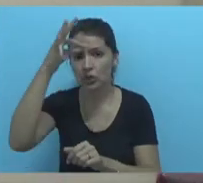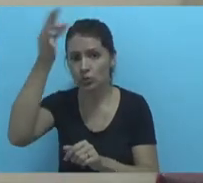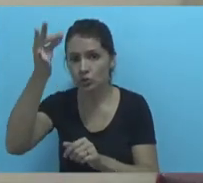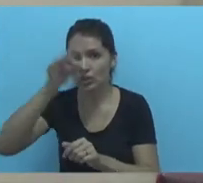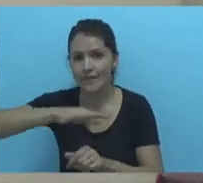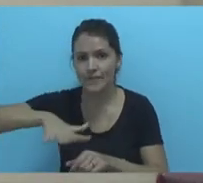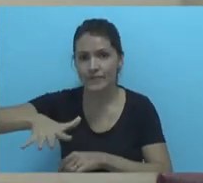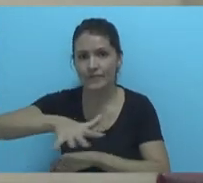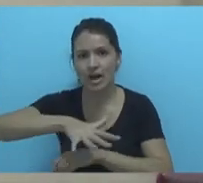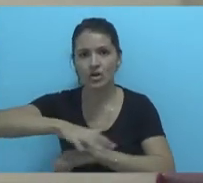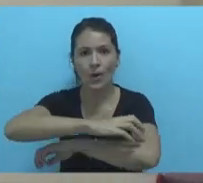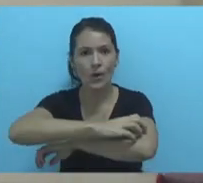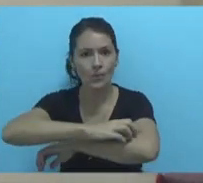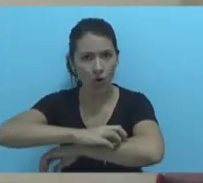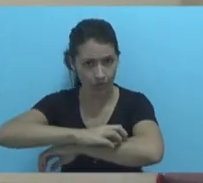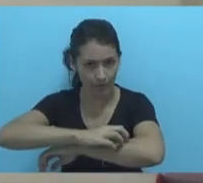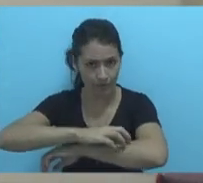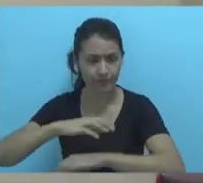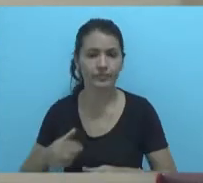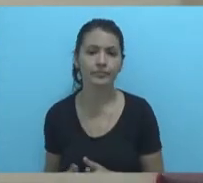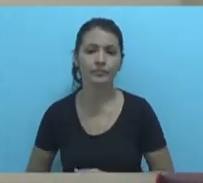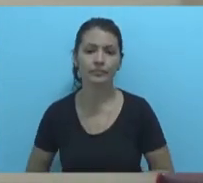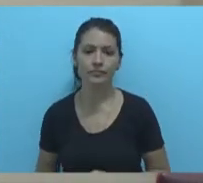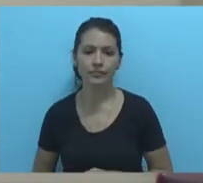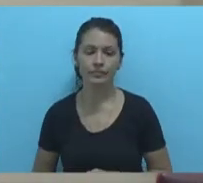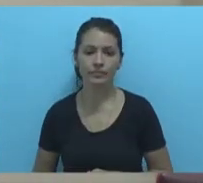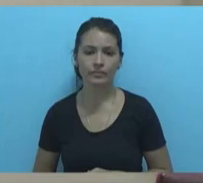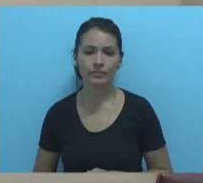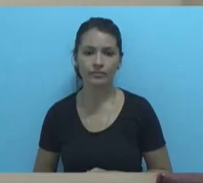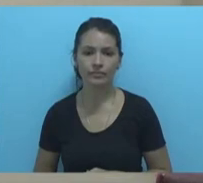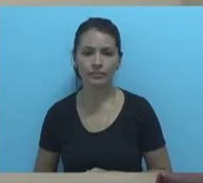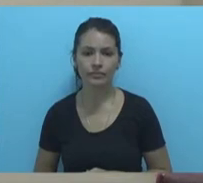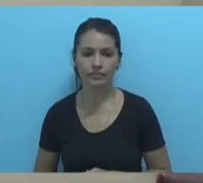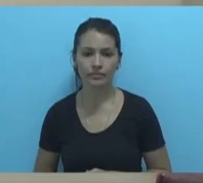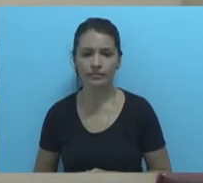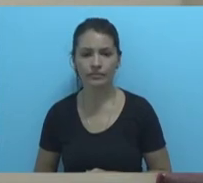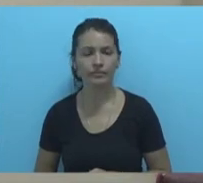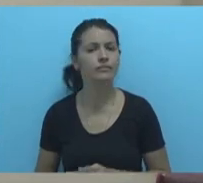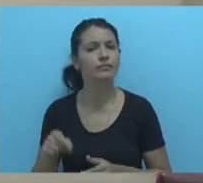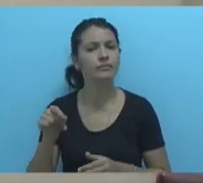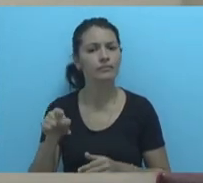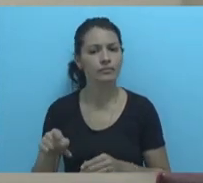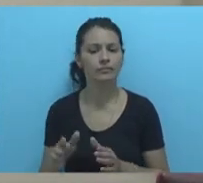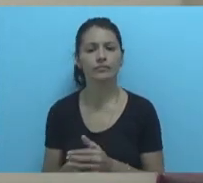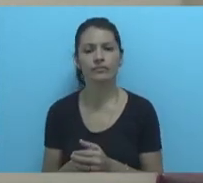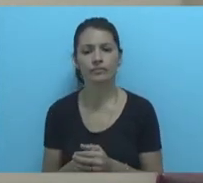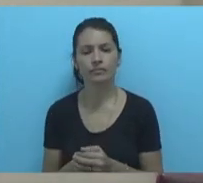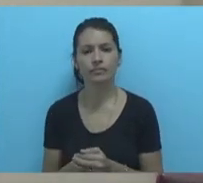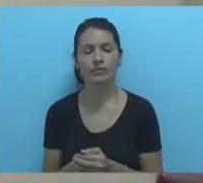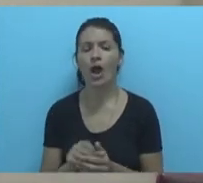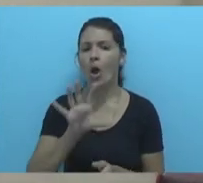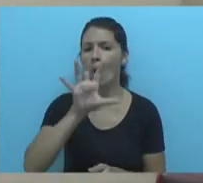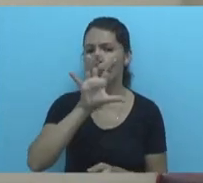populares. Y de los 341 barrios que existen en la provincia, en muchísimas otras